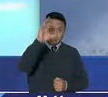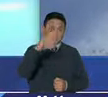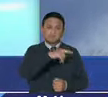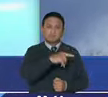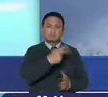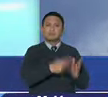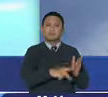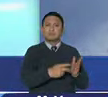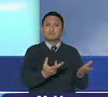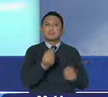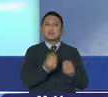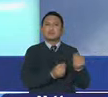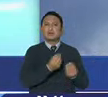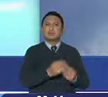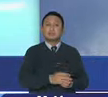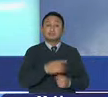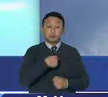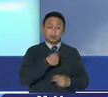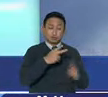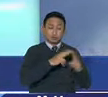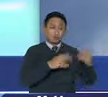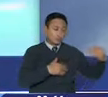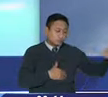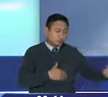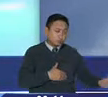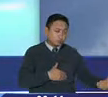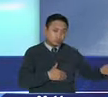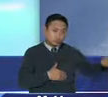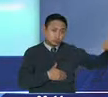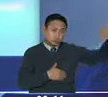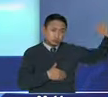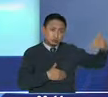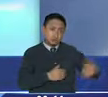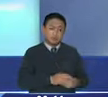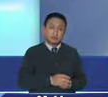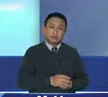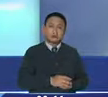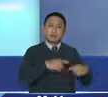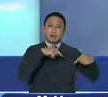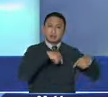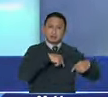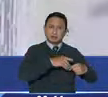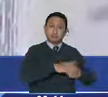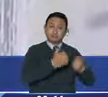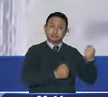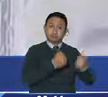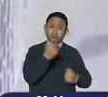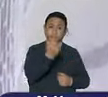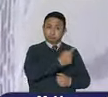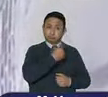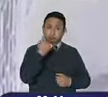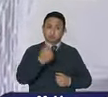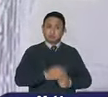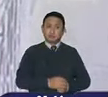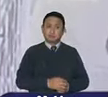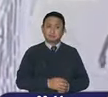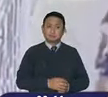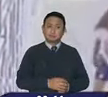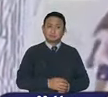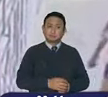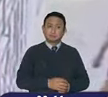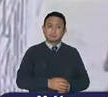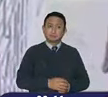con ella. Ella es mi vecina, la conozco desde chiquita ella aquí. Parece que ha andado toda la mañana, andado por aquí ese vehículo. Siempre estamos aquí y buena voz,